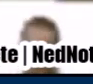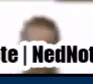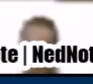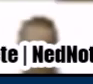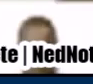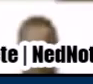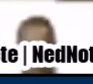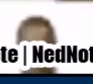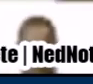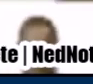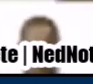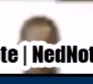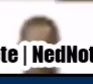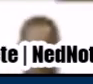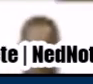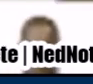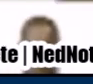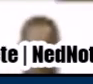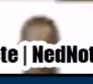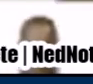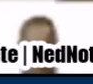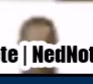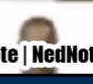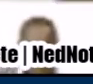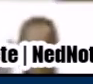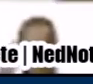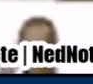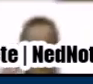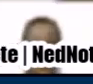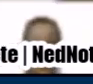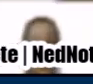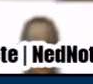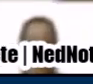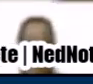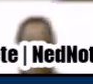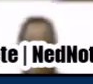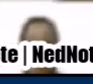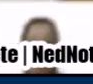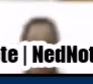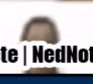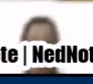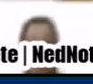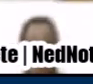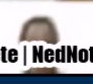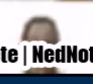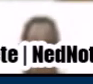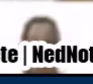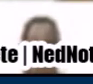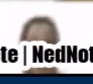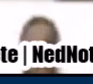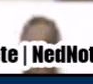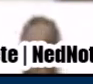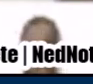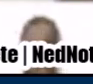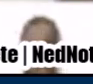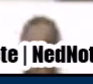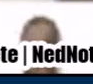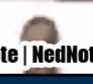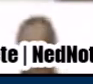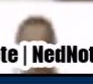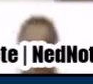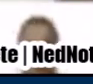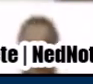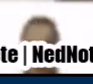semanas, ha habido un intenso debate en la opinión pública, natural. Miren, todos, además, con legítimas intenciones de solucionar,